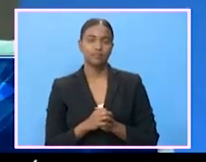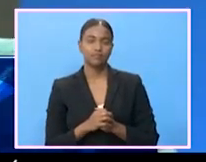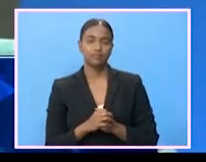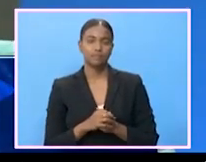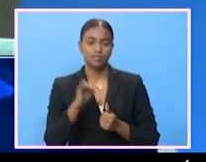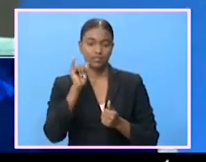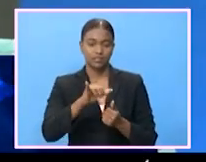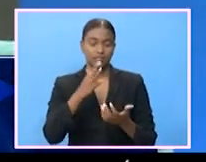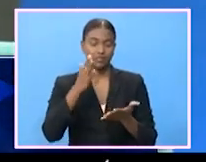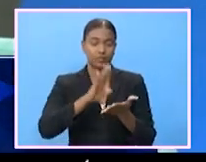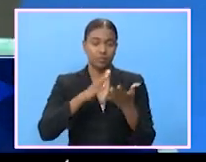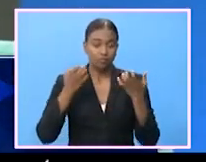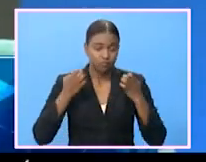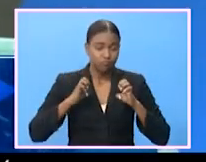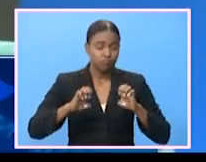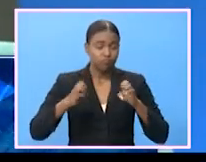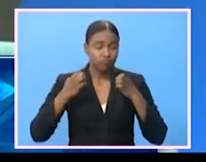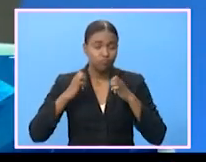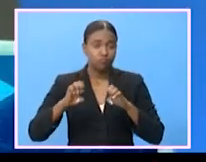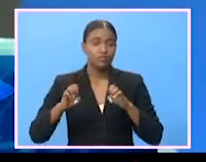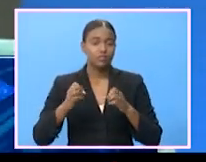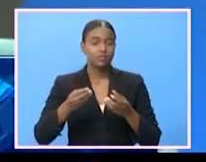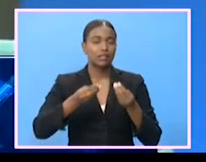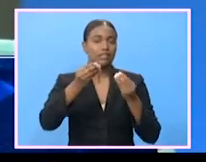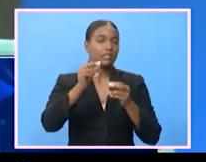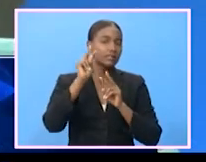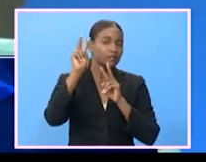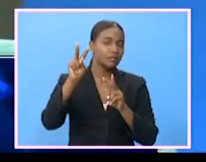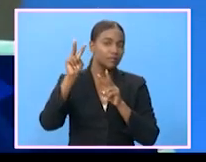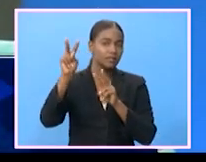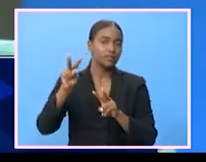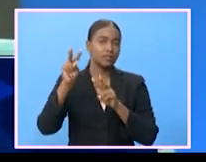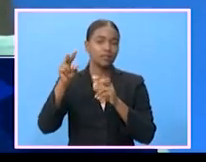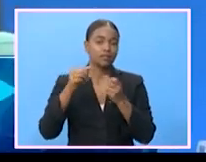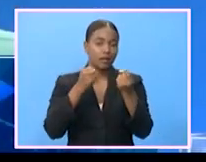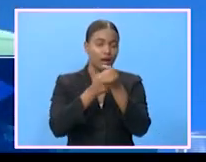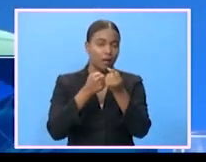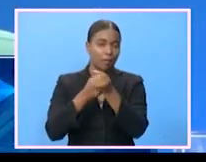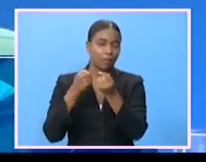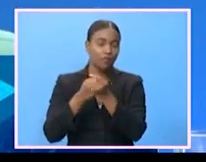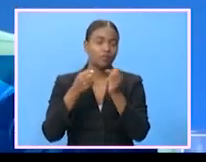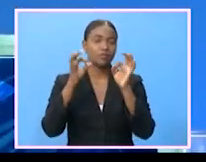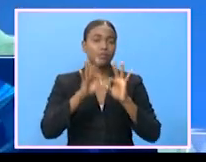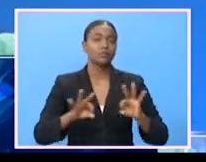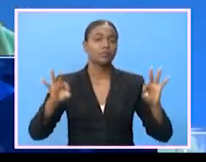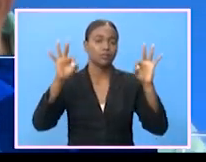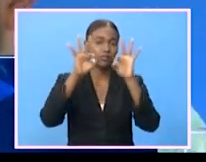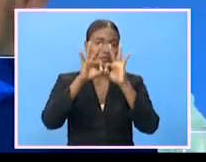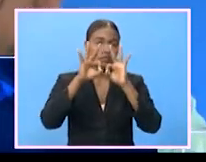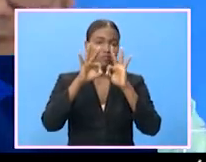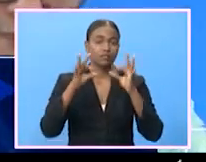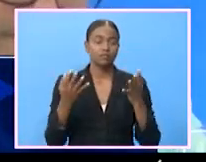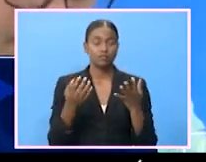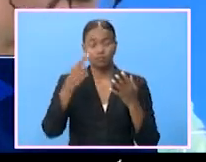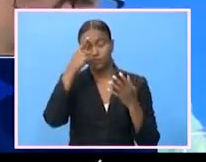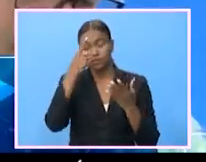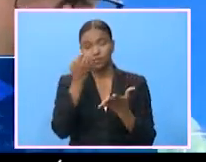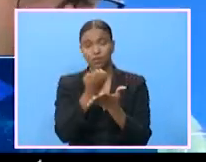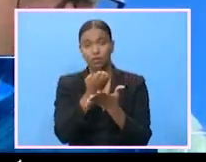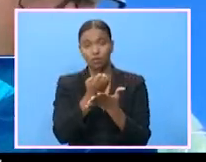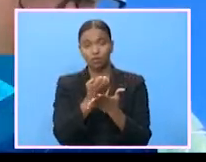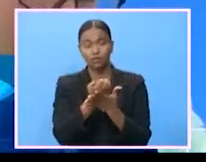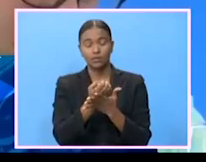cosechan sacrificios, esperanzas, aportes significativos a la